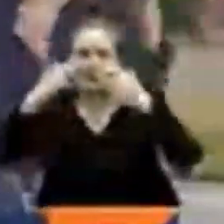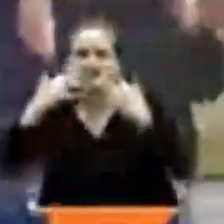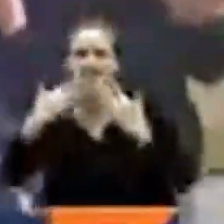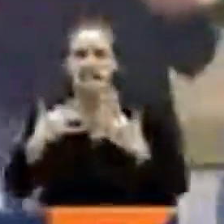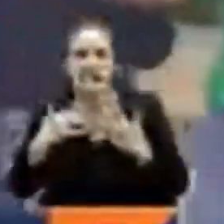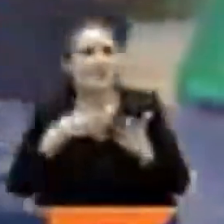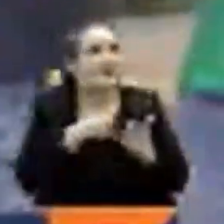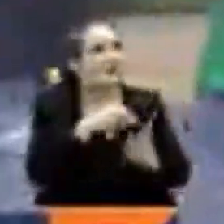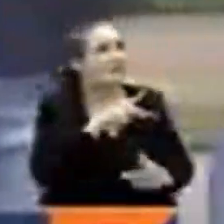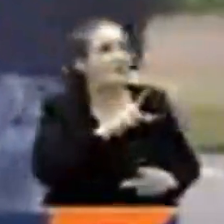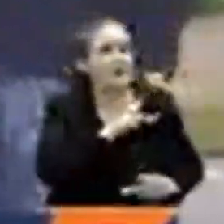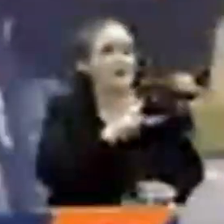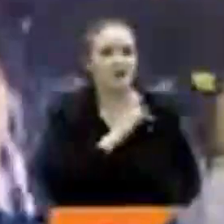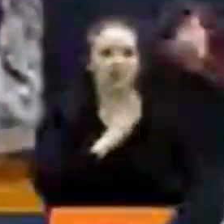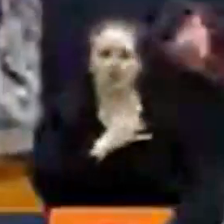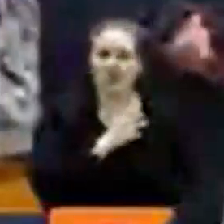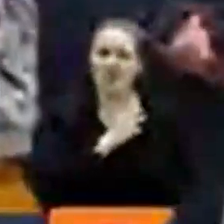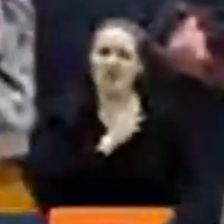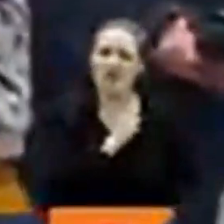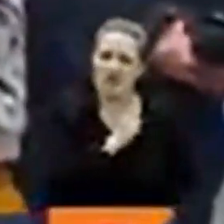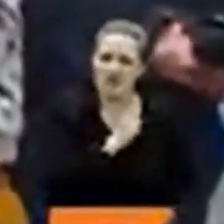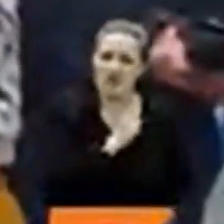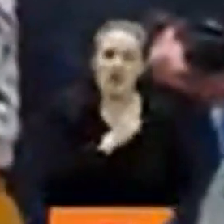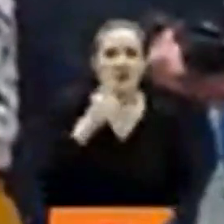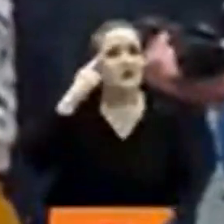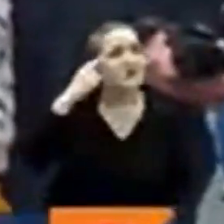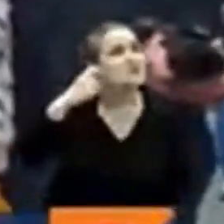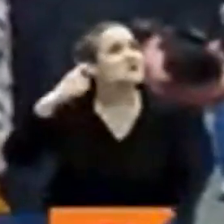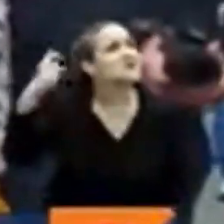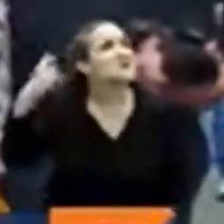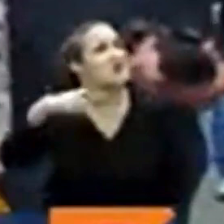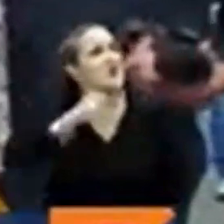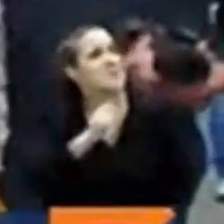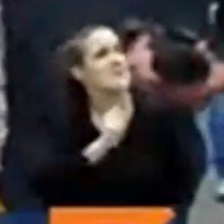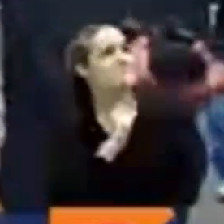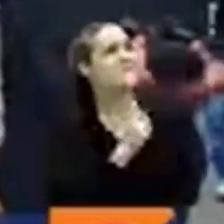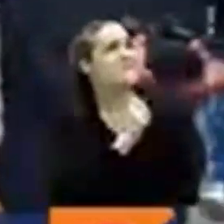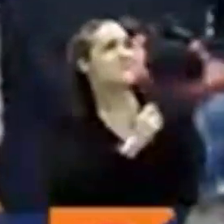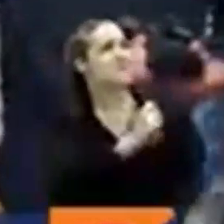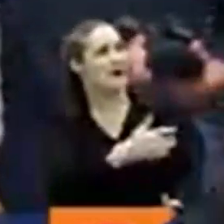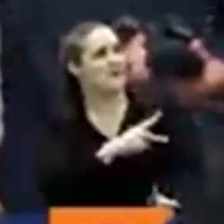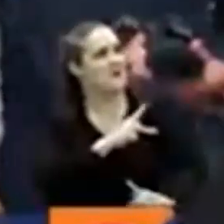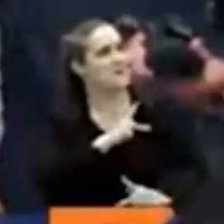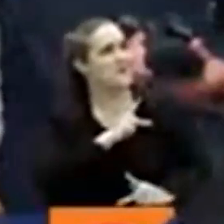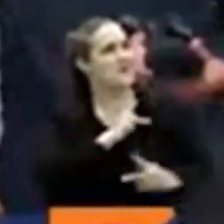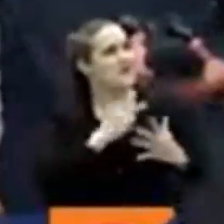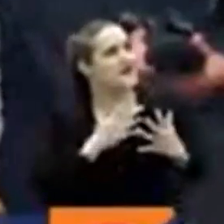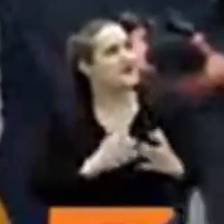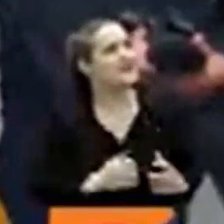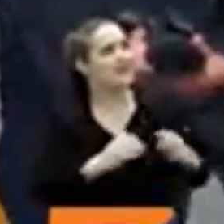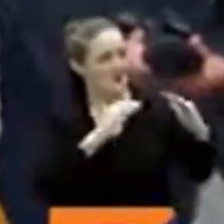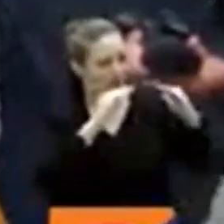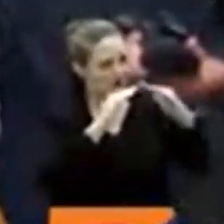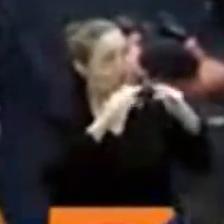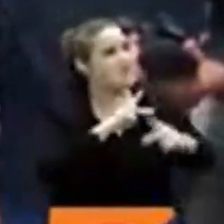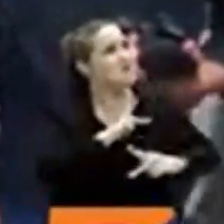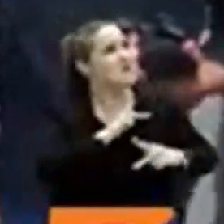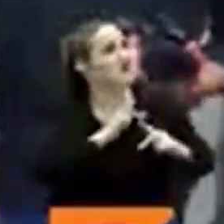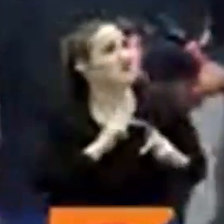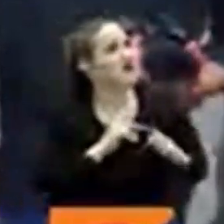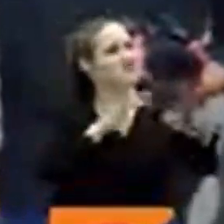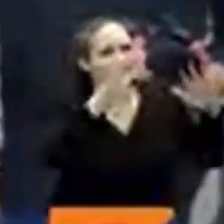Continental. Me duele que todos los sueños que uno empieza a construir en la vida, que es un techo, se haya